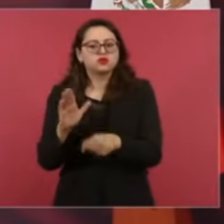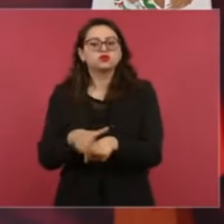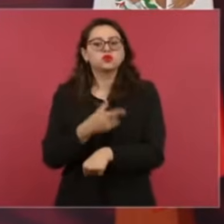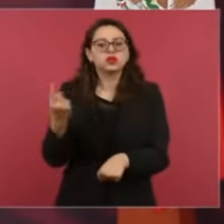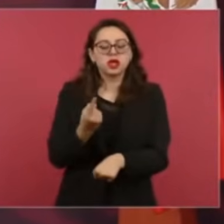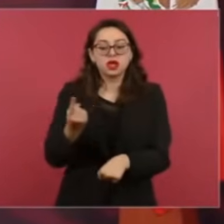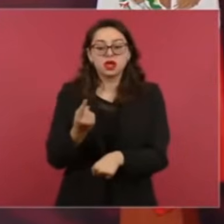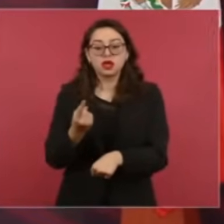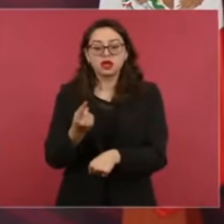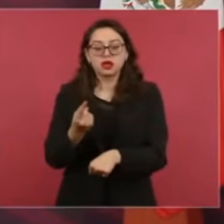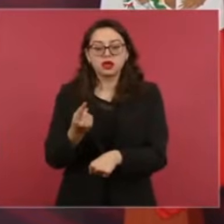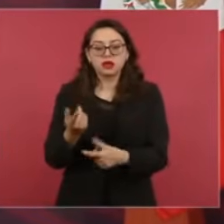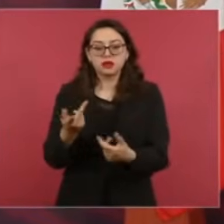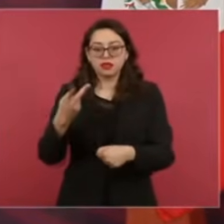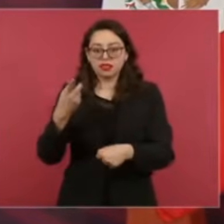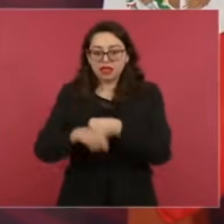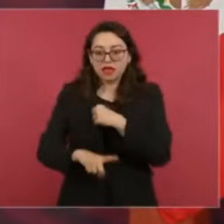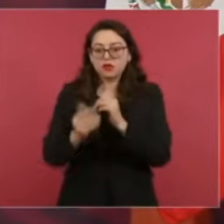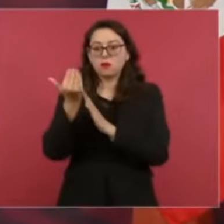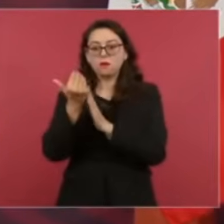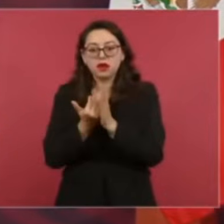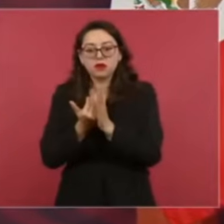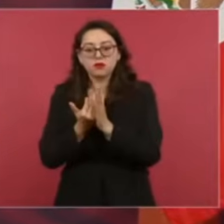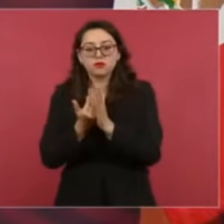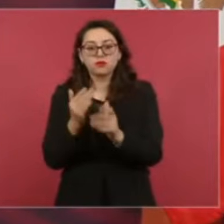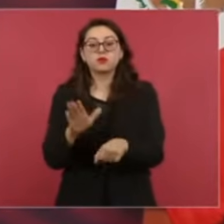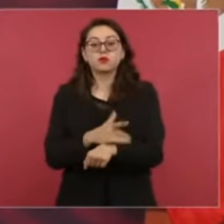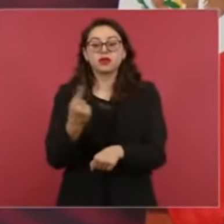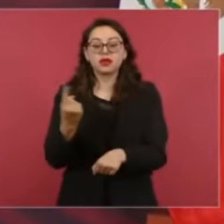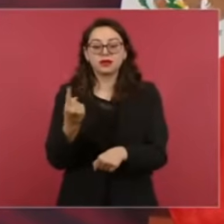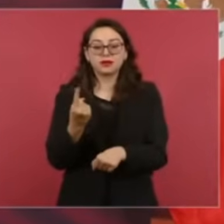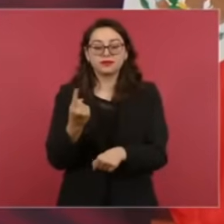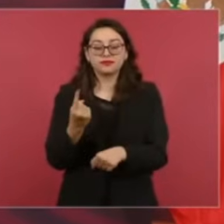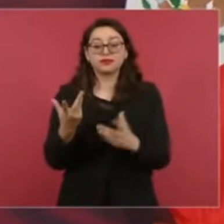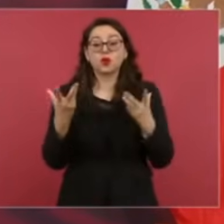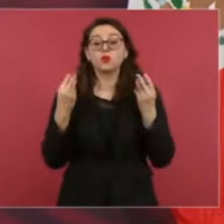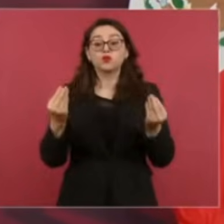El que fue más viento que lluvia.